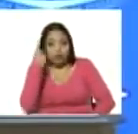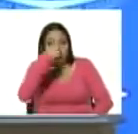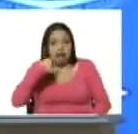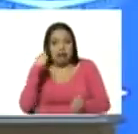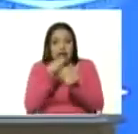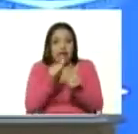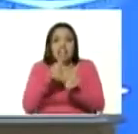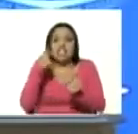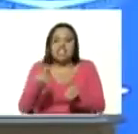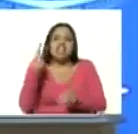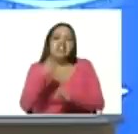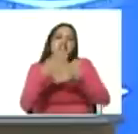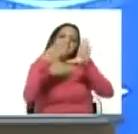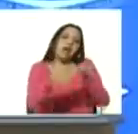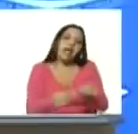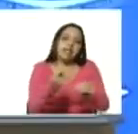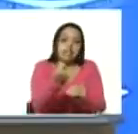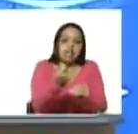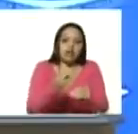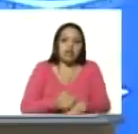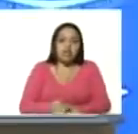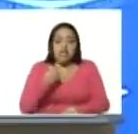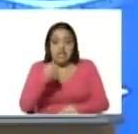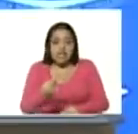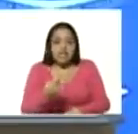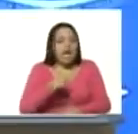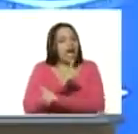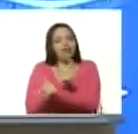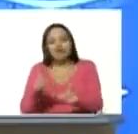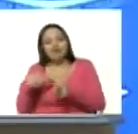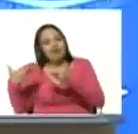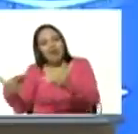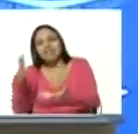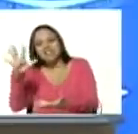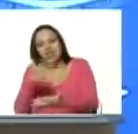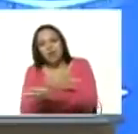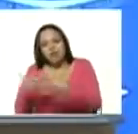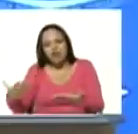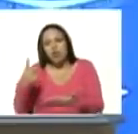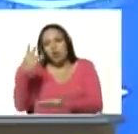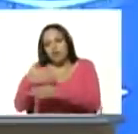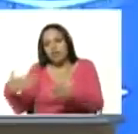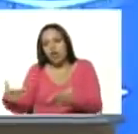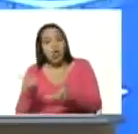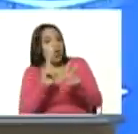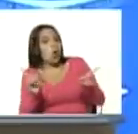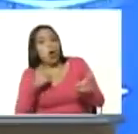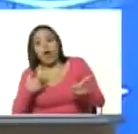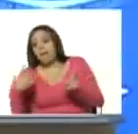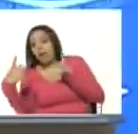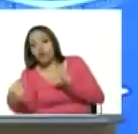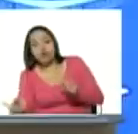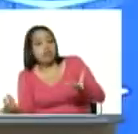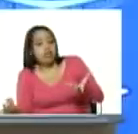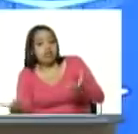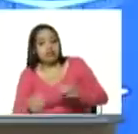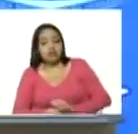que recortar el presupuesto, y en lugar de decirle a Borges, no te voy a dar 5 millones, te voy a dar 2.5, que tampoco es poquita plata, Julio